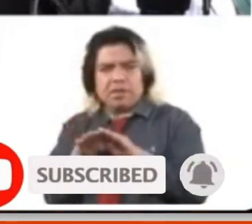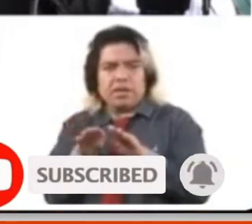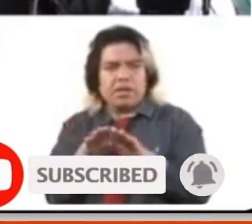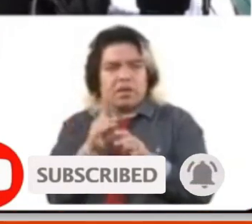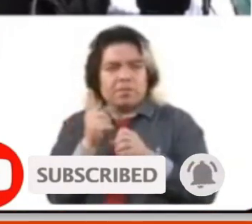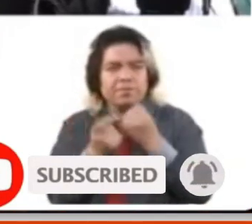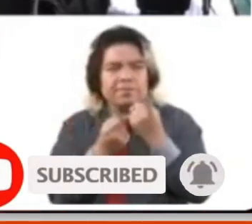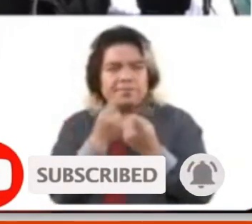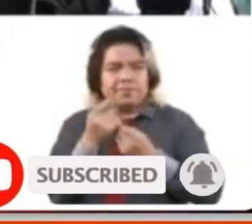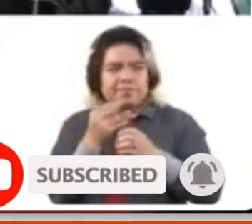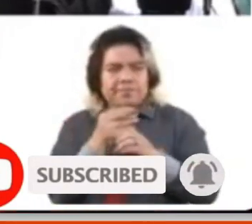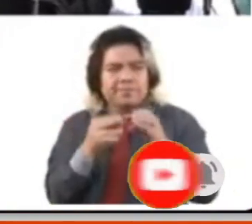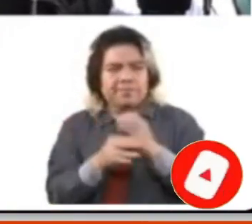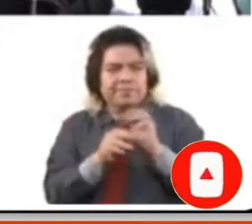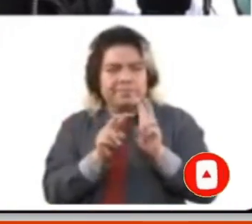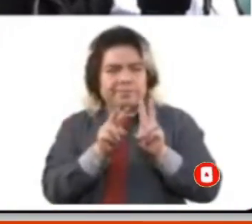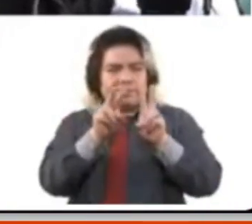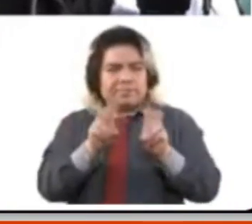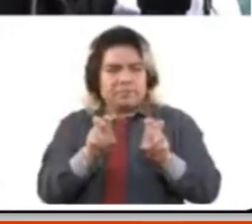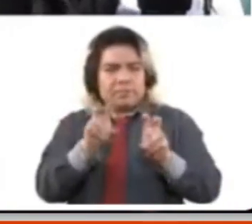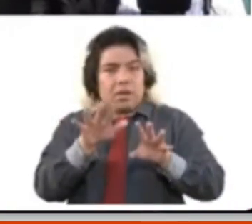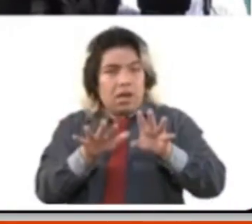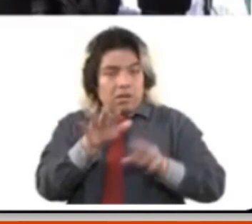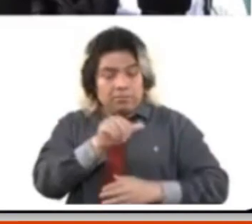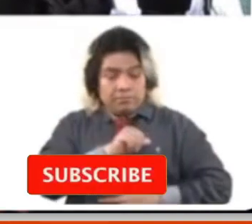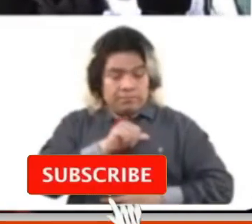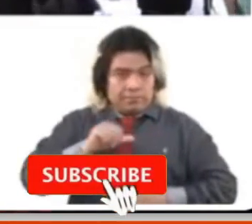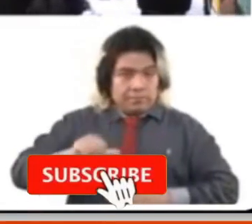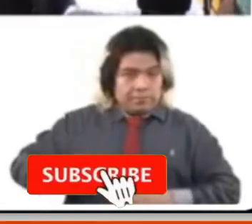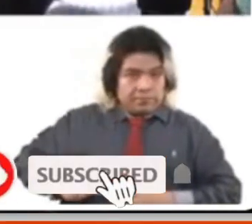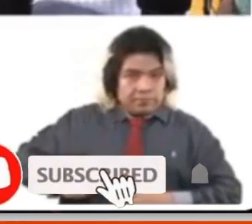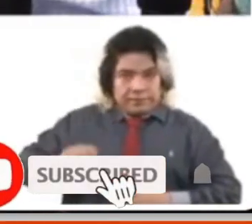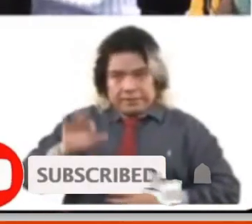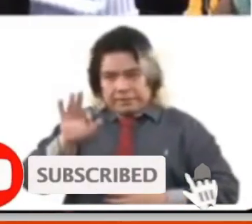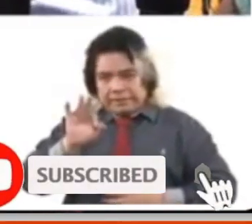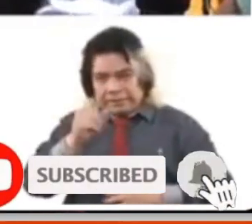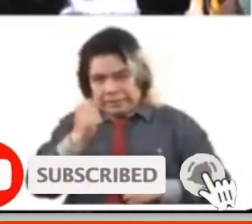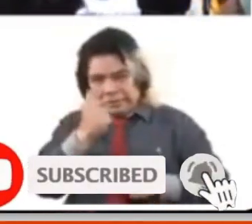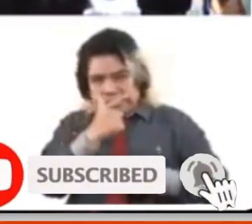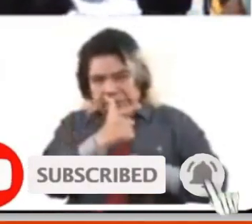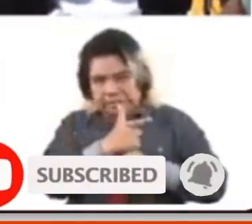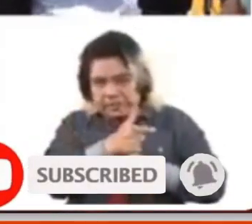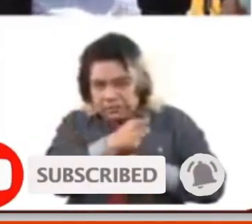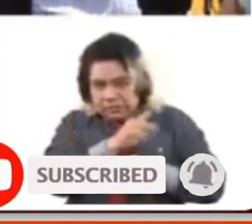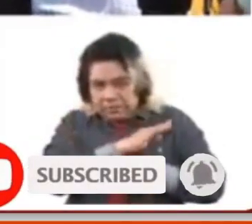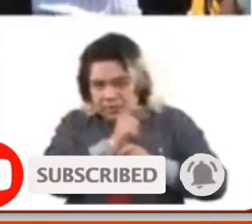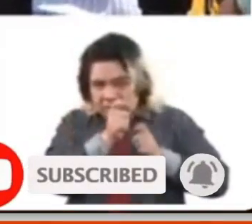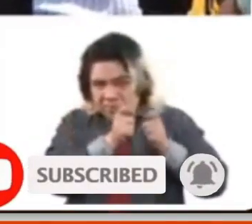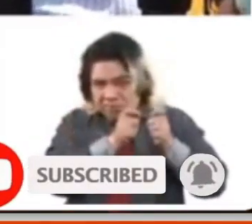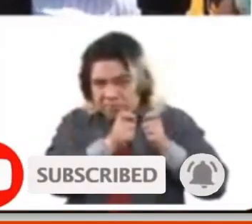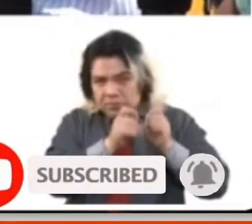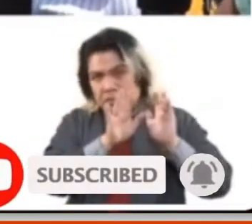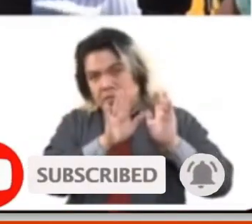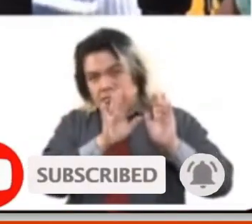abordando, ¿hay otras alcaldías en donde también se tenga detectado este modo de operandi? Digo, le